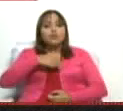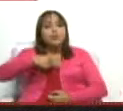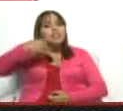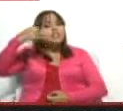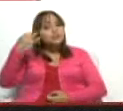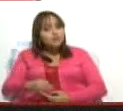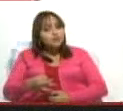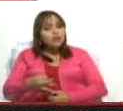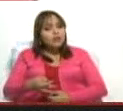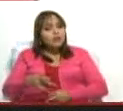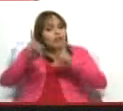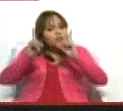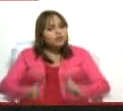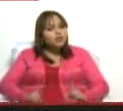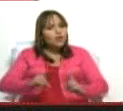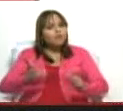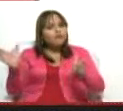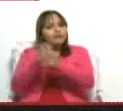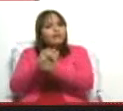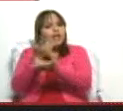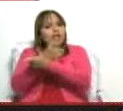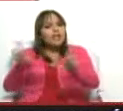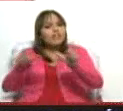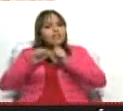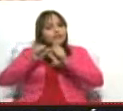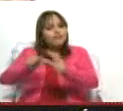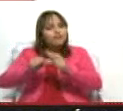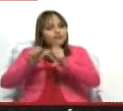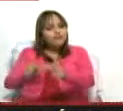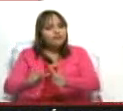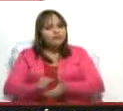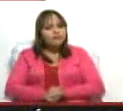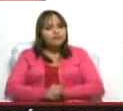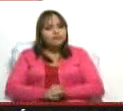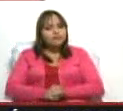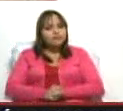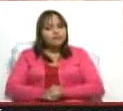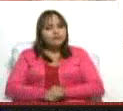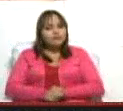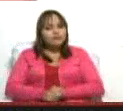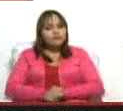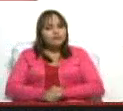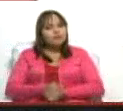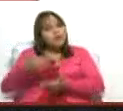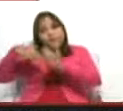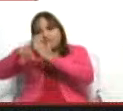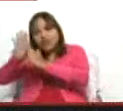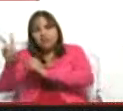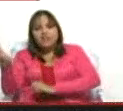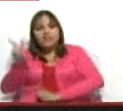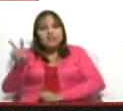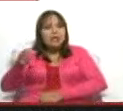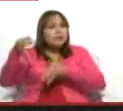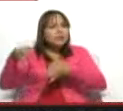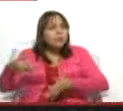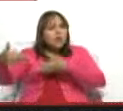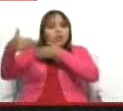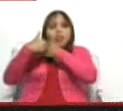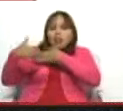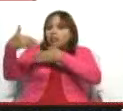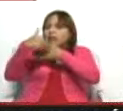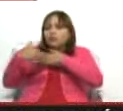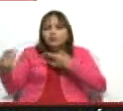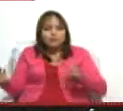convencidos y decididos a ser libres. Se fueron de Venezuela, vendrán por supuesto los ataques, vendrán